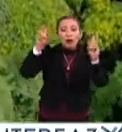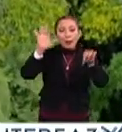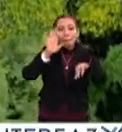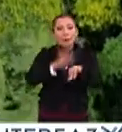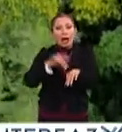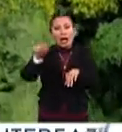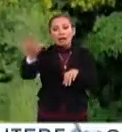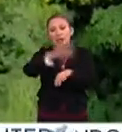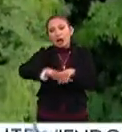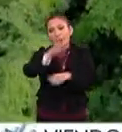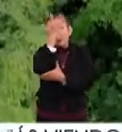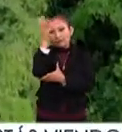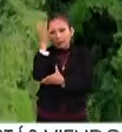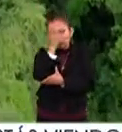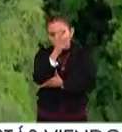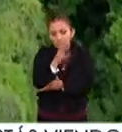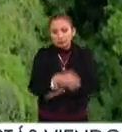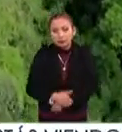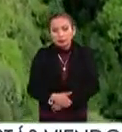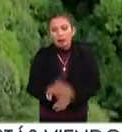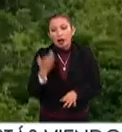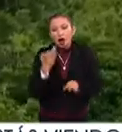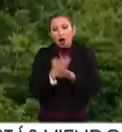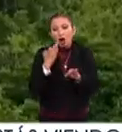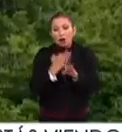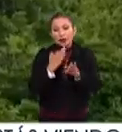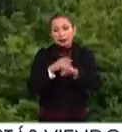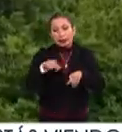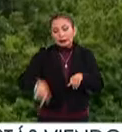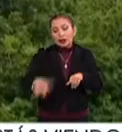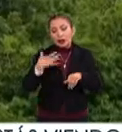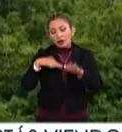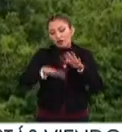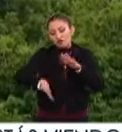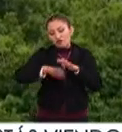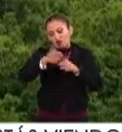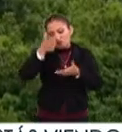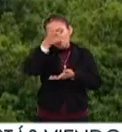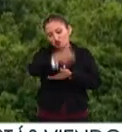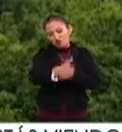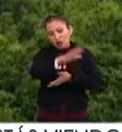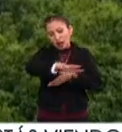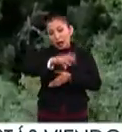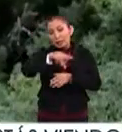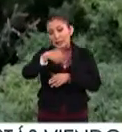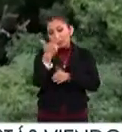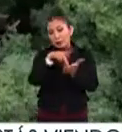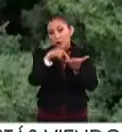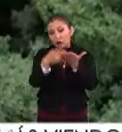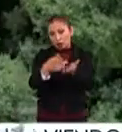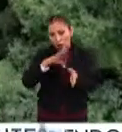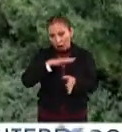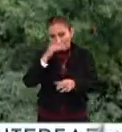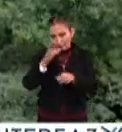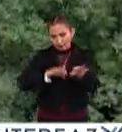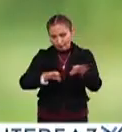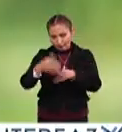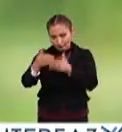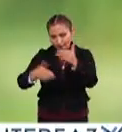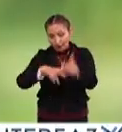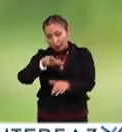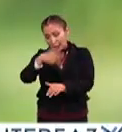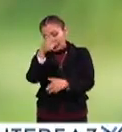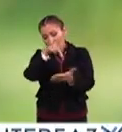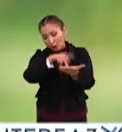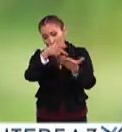todo, del sector forestal. Actualmente el Fondo Sectorial tiene 13 proyectos vigentes. Dentro de